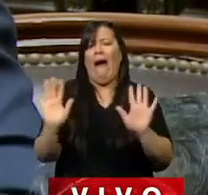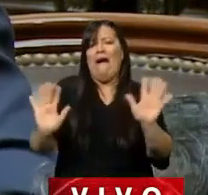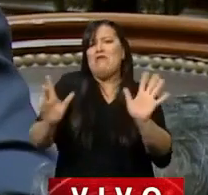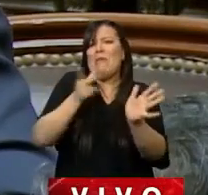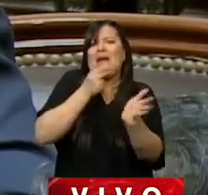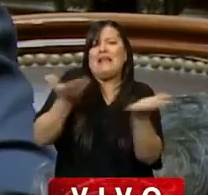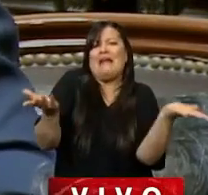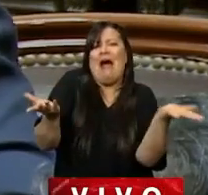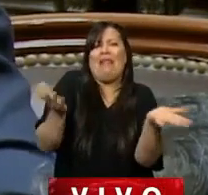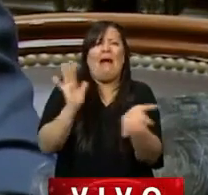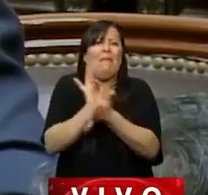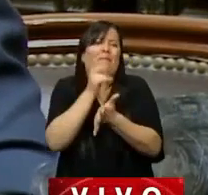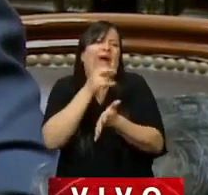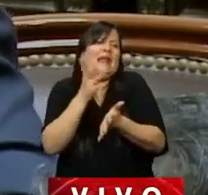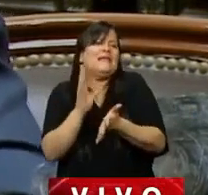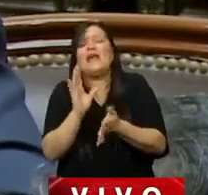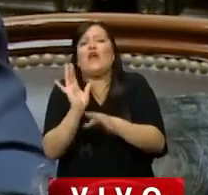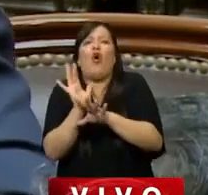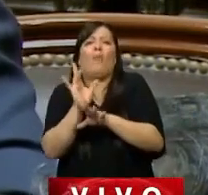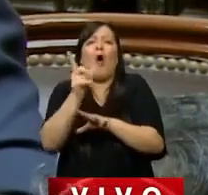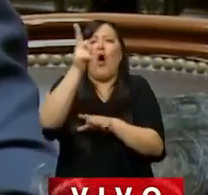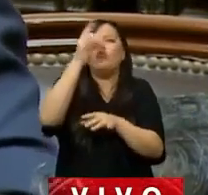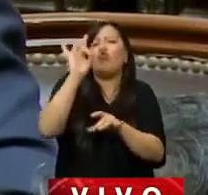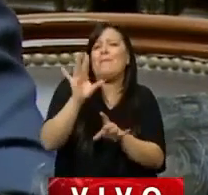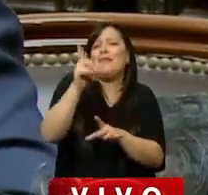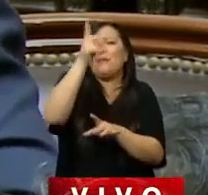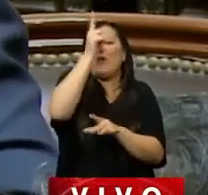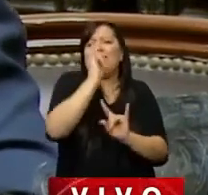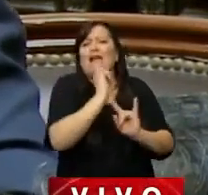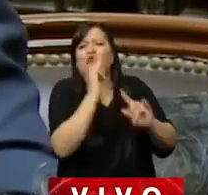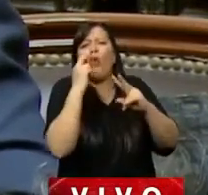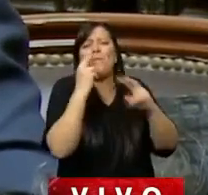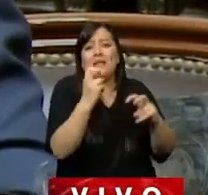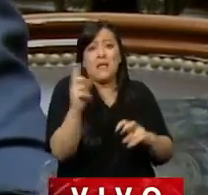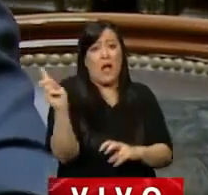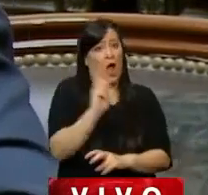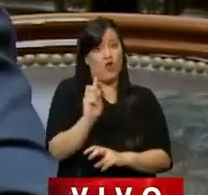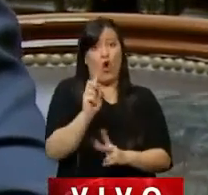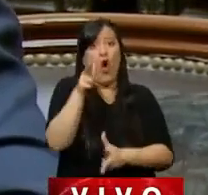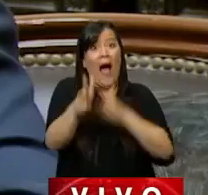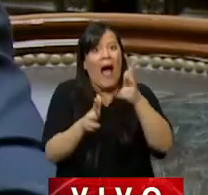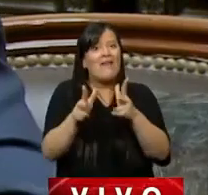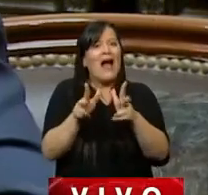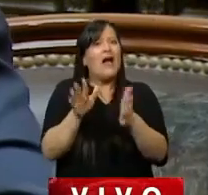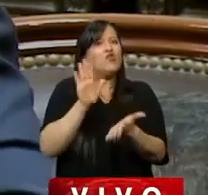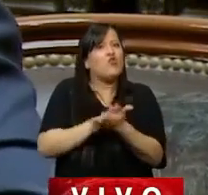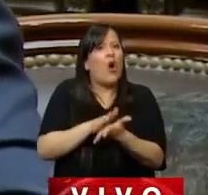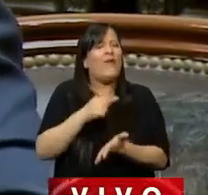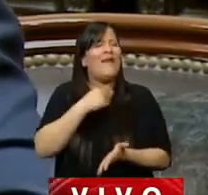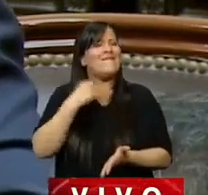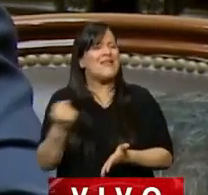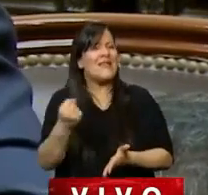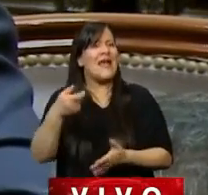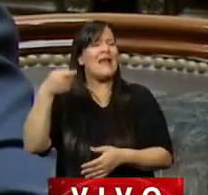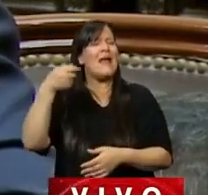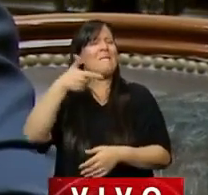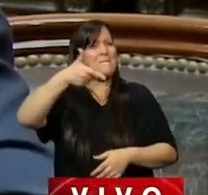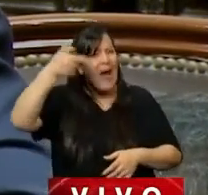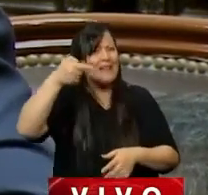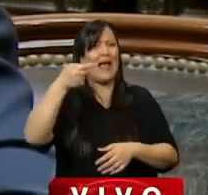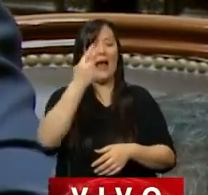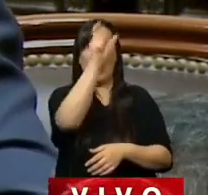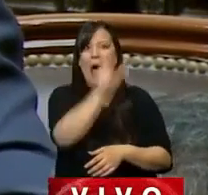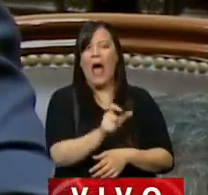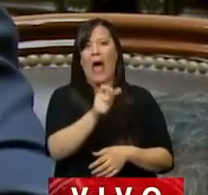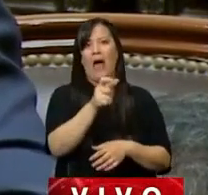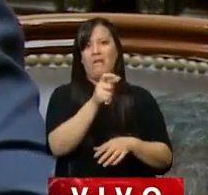una cuestión de tipo delictiva o policial, sino que estamos hablando de un intento de magnicidio que, de haberse